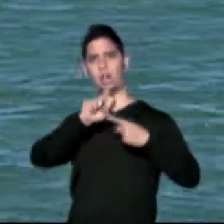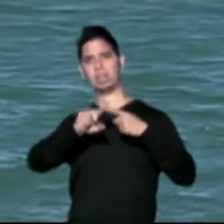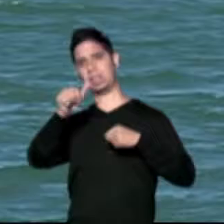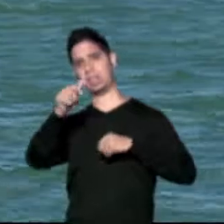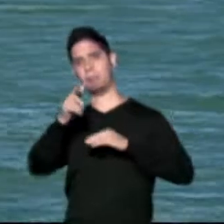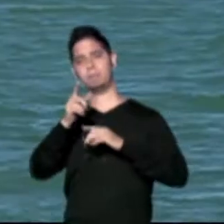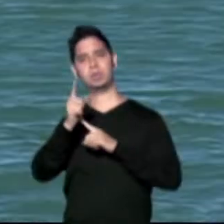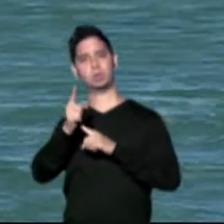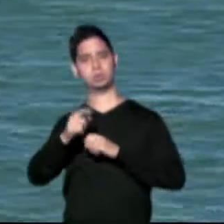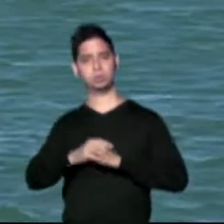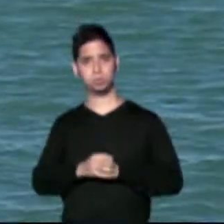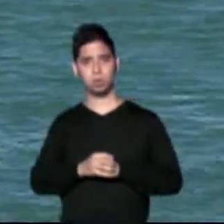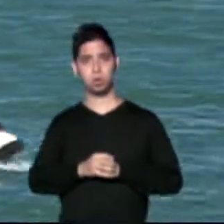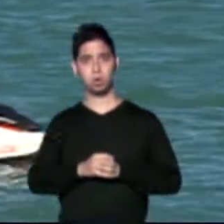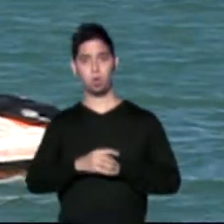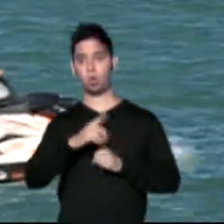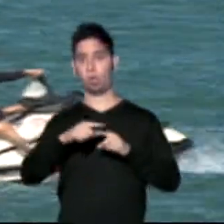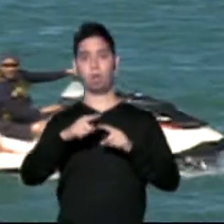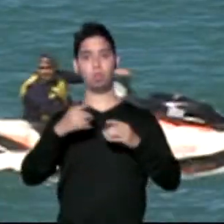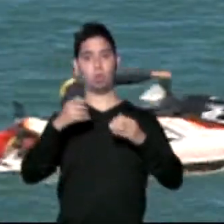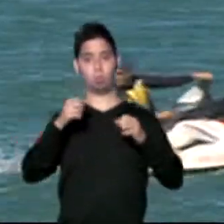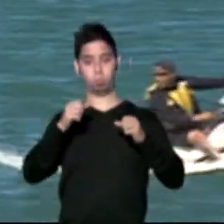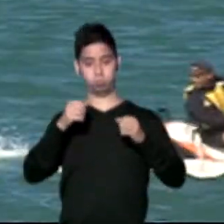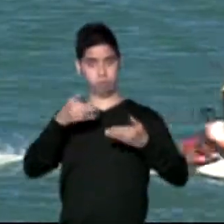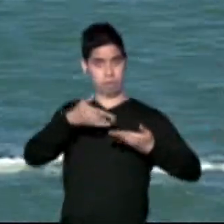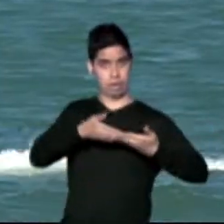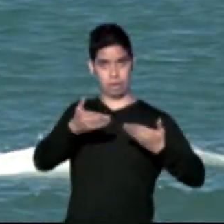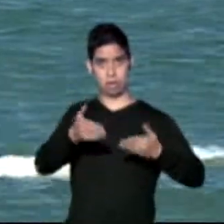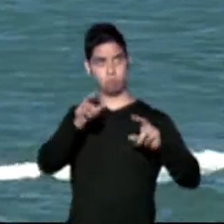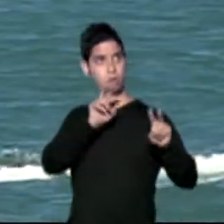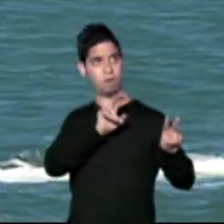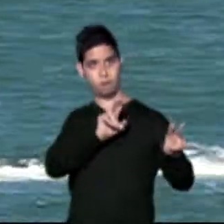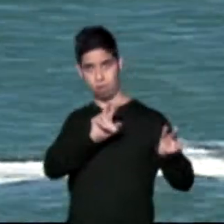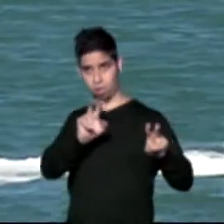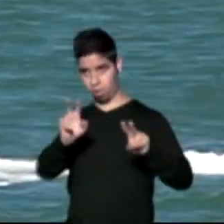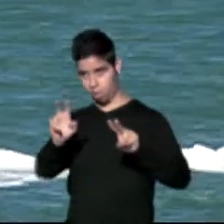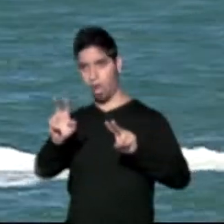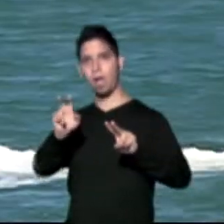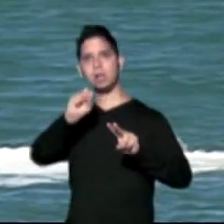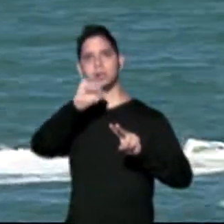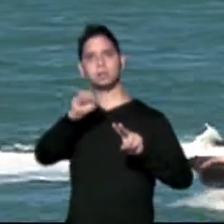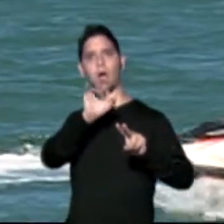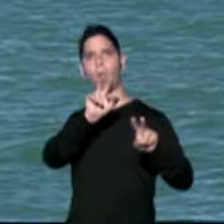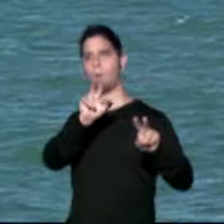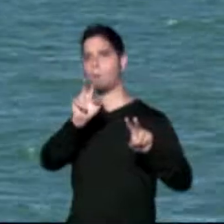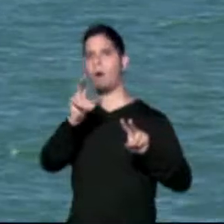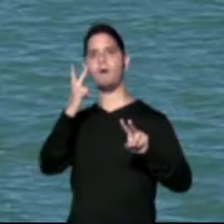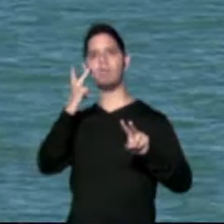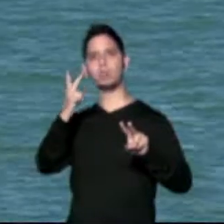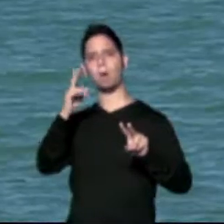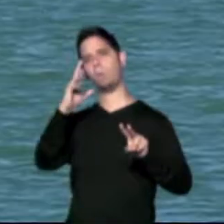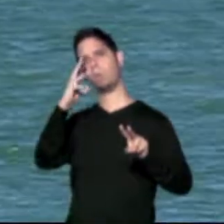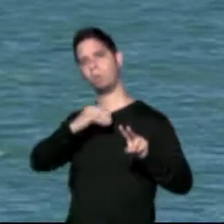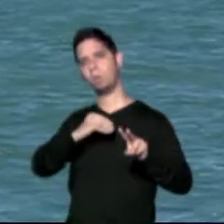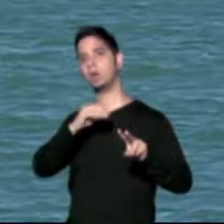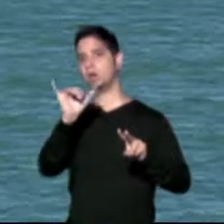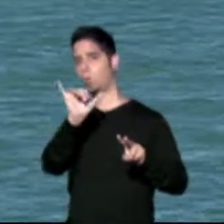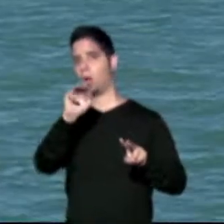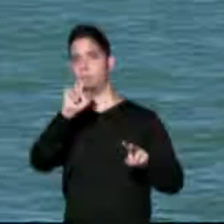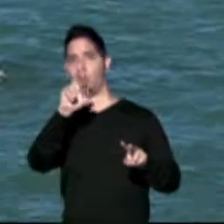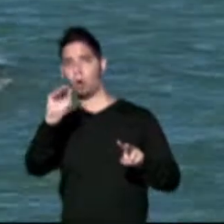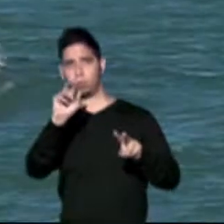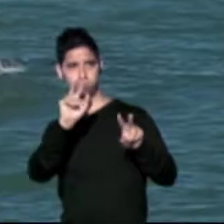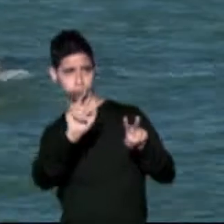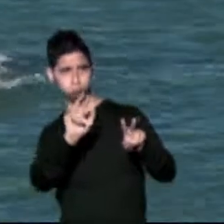poder disfrutar de una de las vistas más hermosas y poco conocidas del viejo San Juan y el Morro.